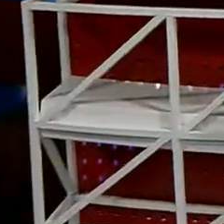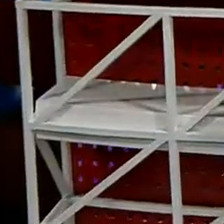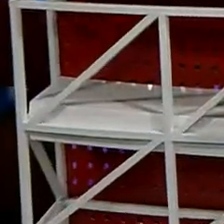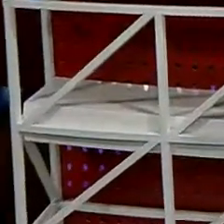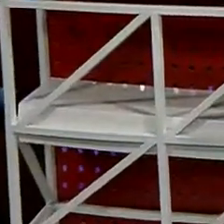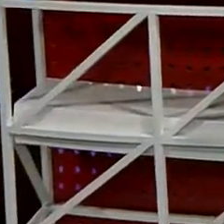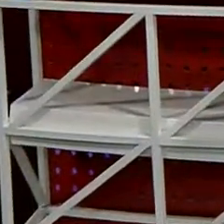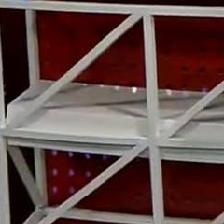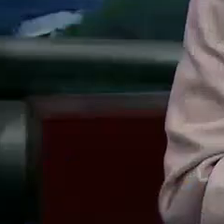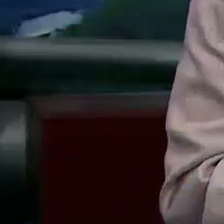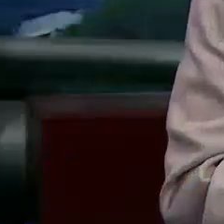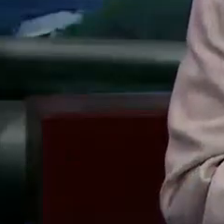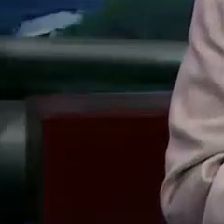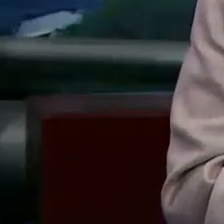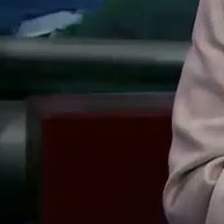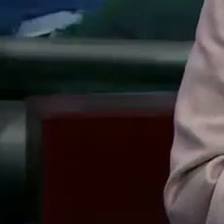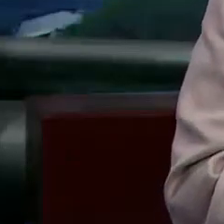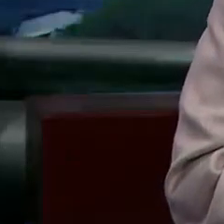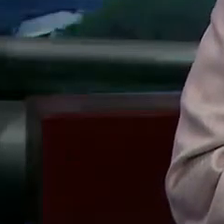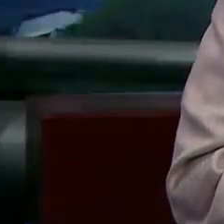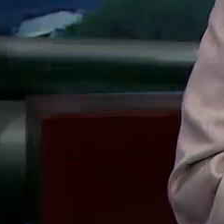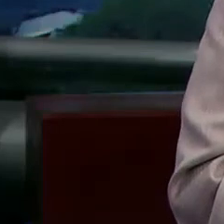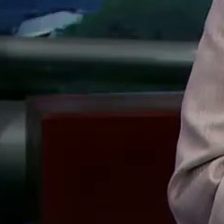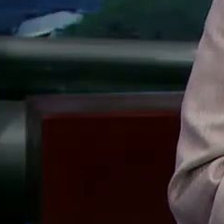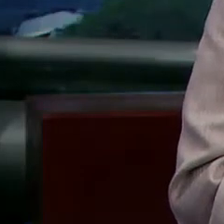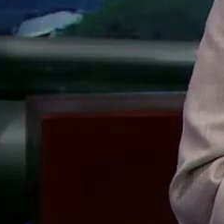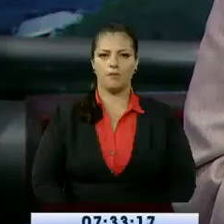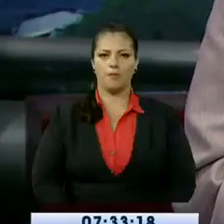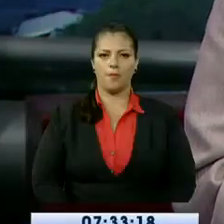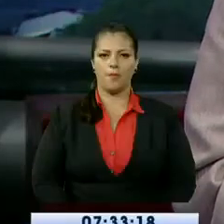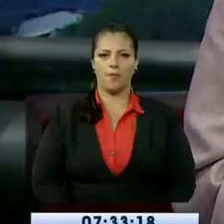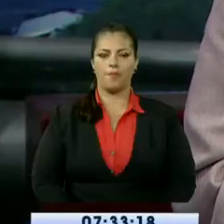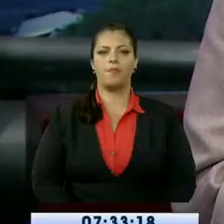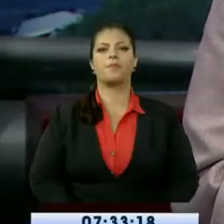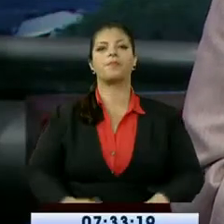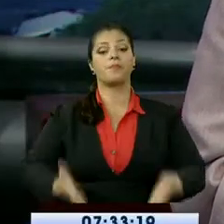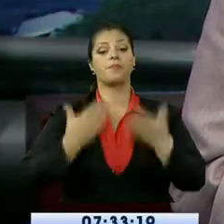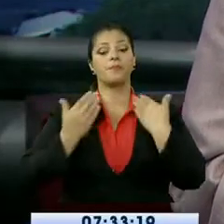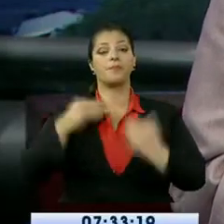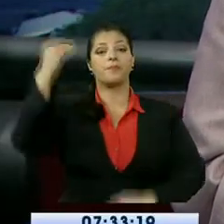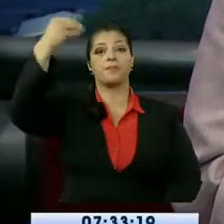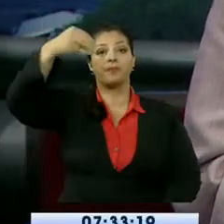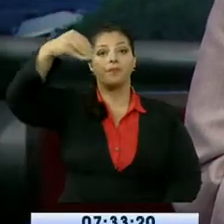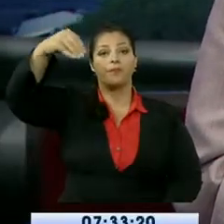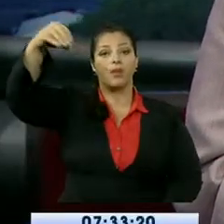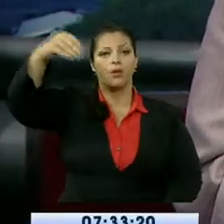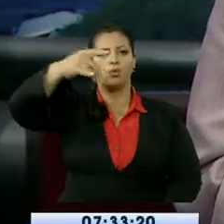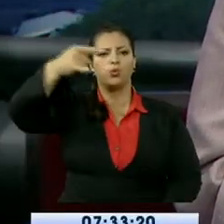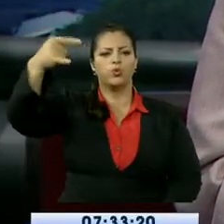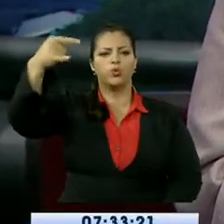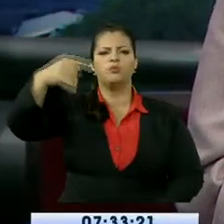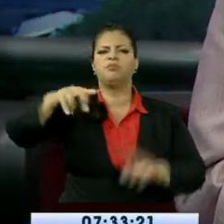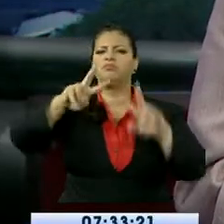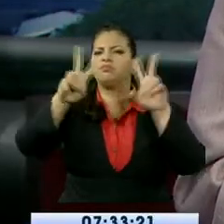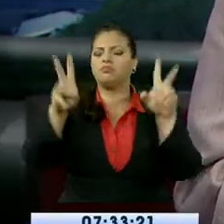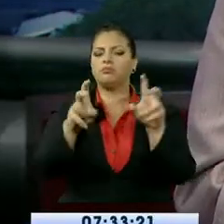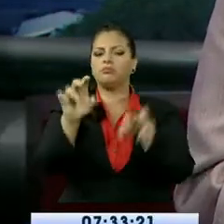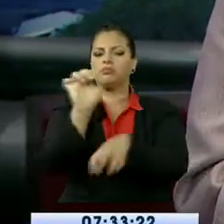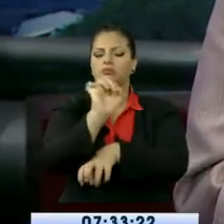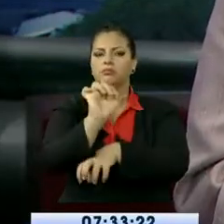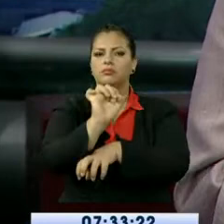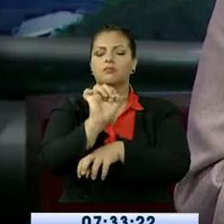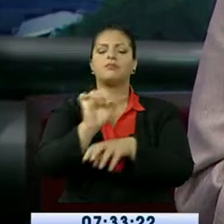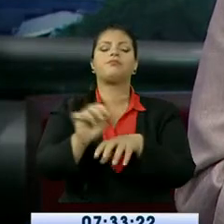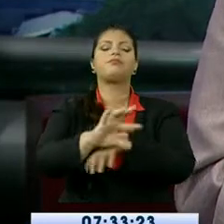Varios robos a locales comerciales y a peatones fueron captados por cámaras de videovigilancia en Guayaquil. La policía investiga estos casos y la forma de actuar